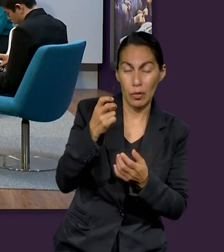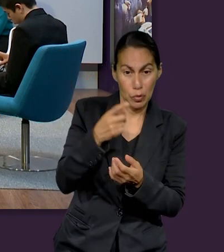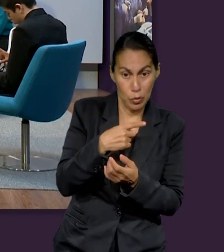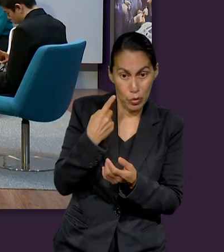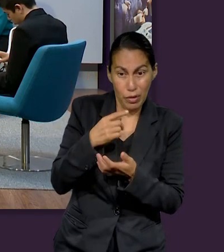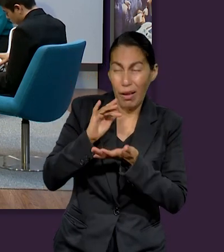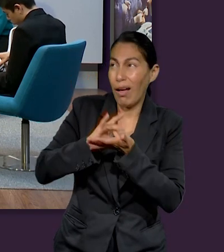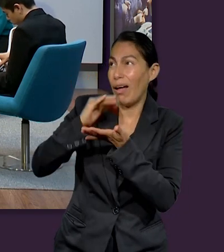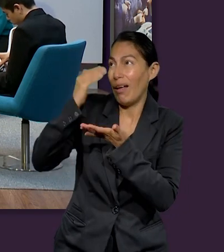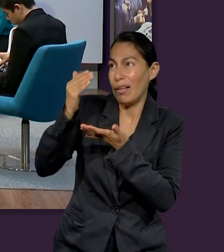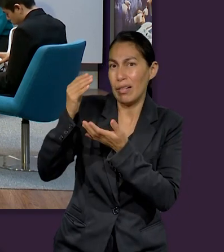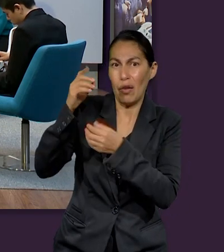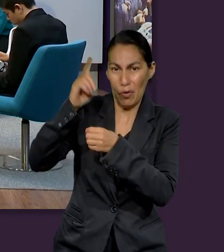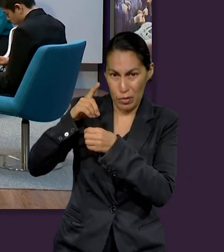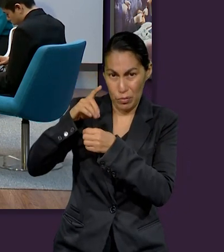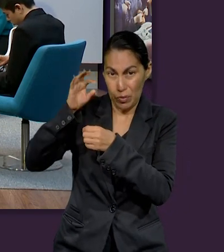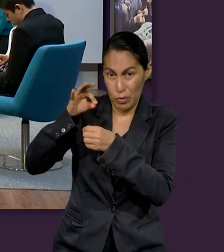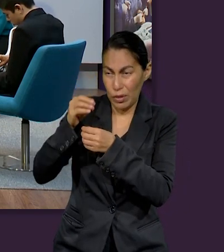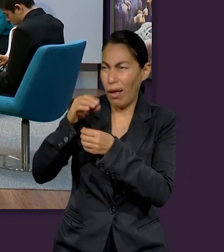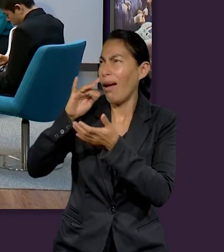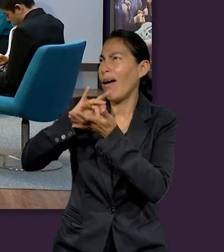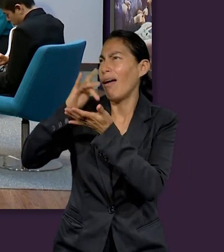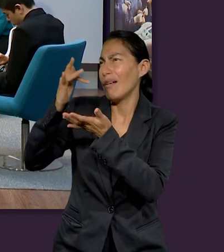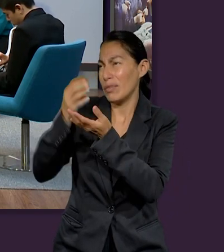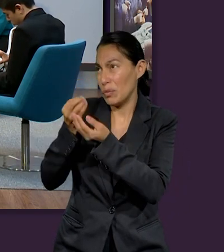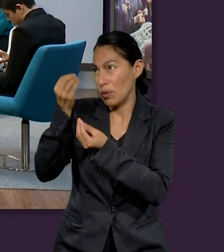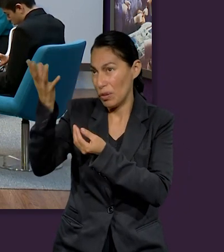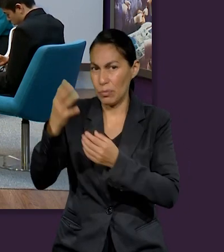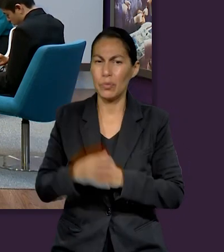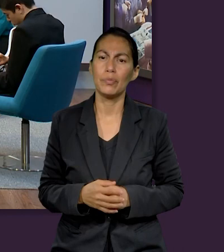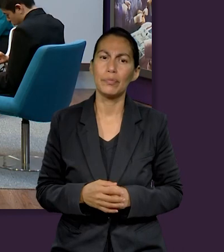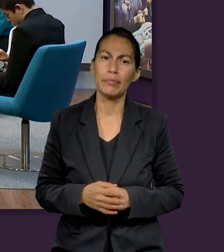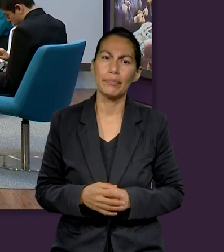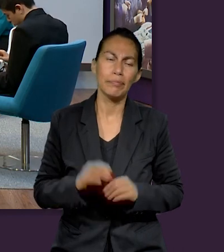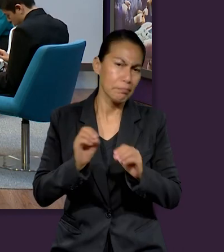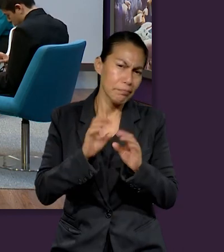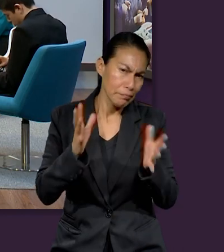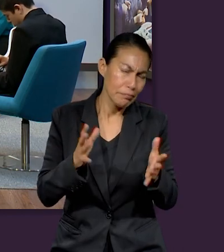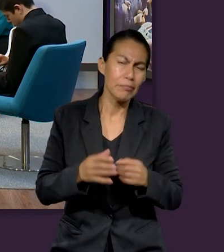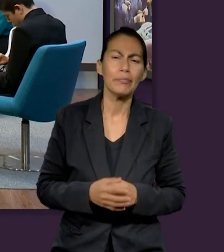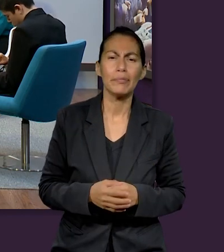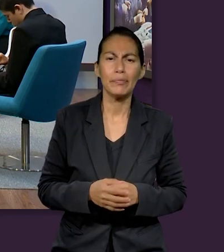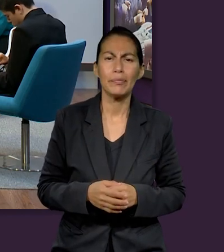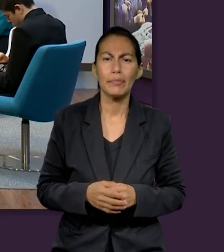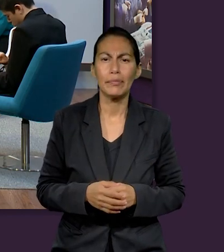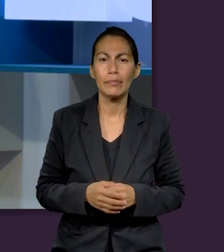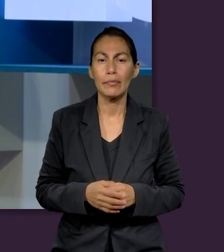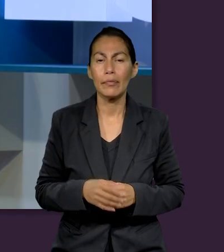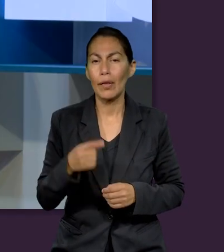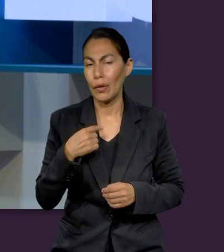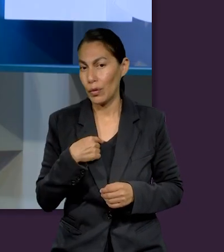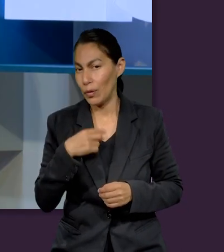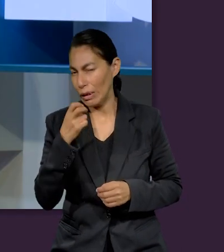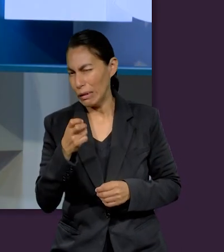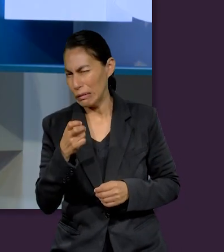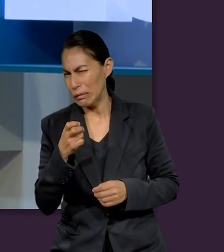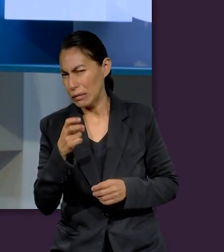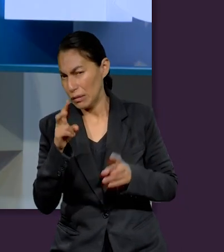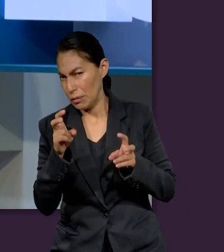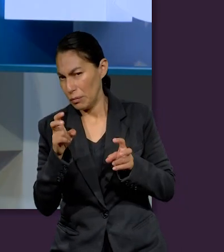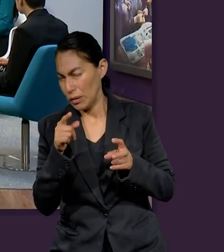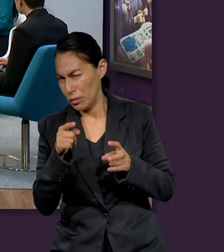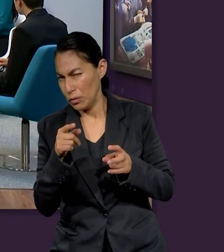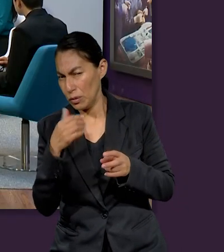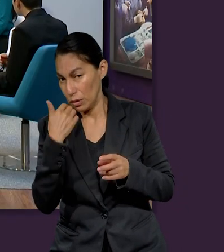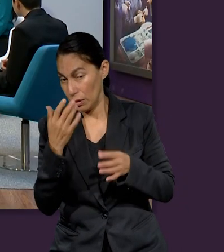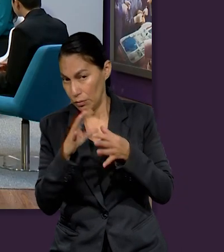de la segunda venida y cómo no agradecer a Dios a través de nuestros diezmos y nuestras ofrendas Claro claro Así es Claro que